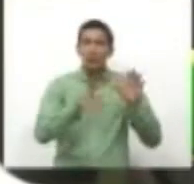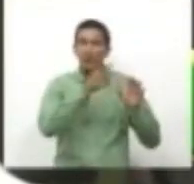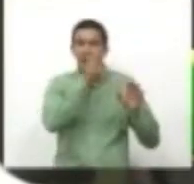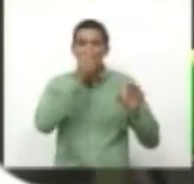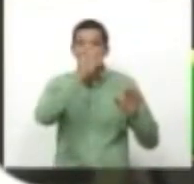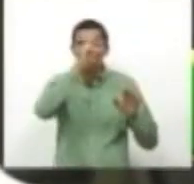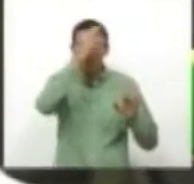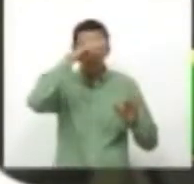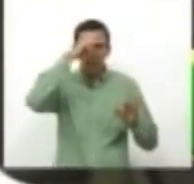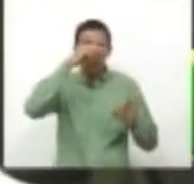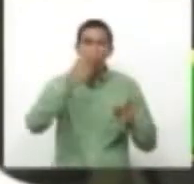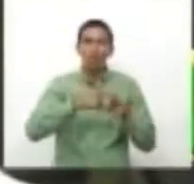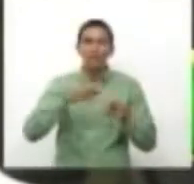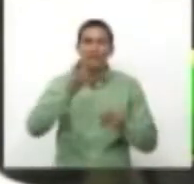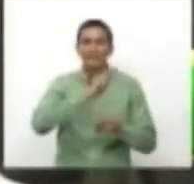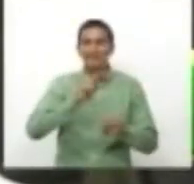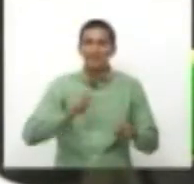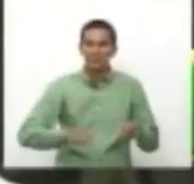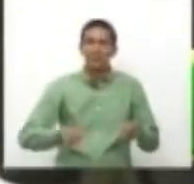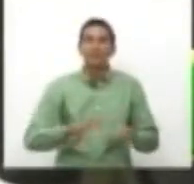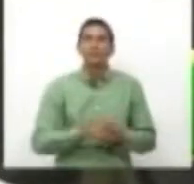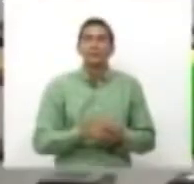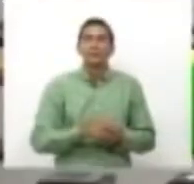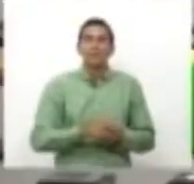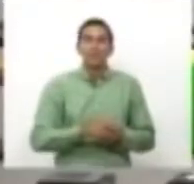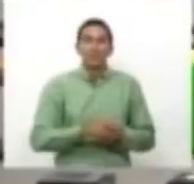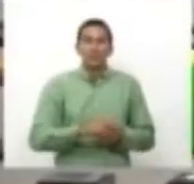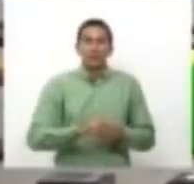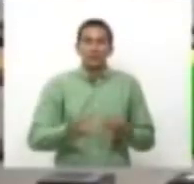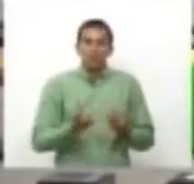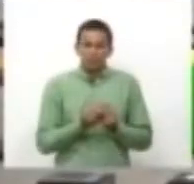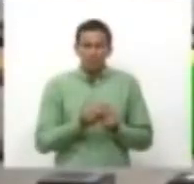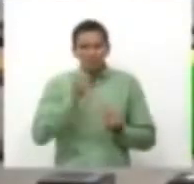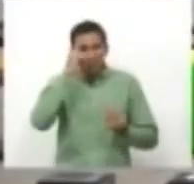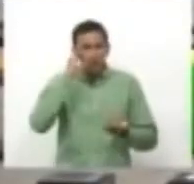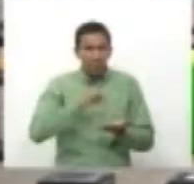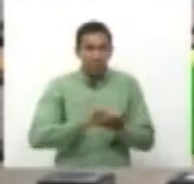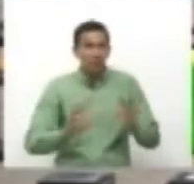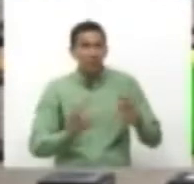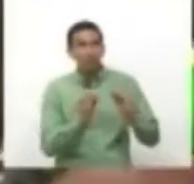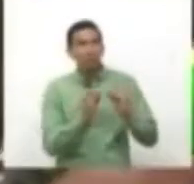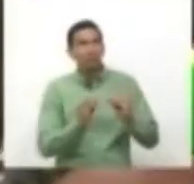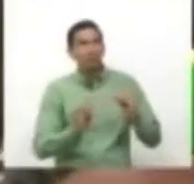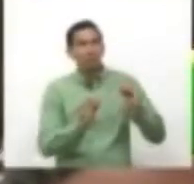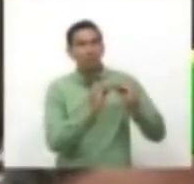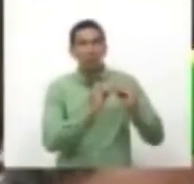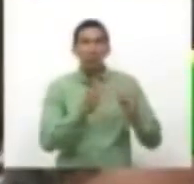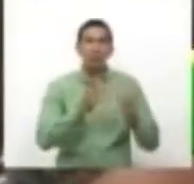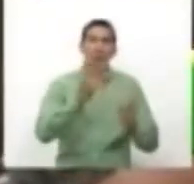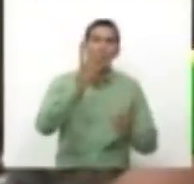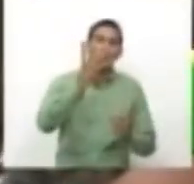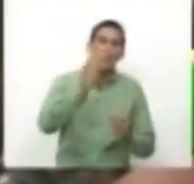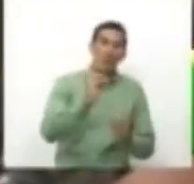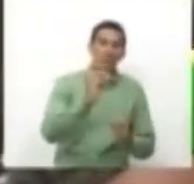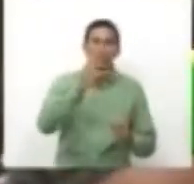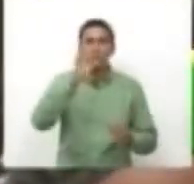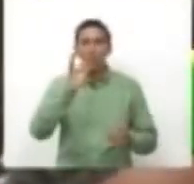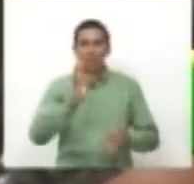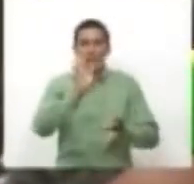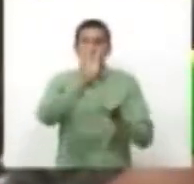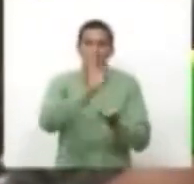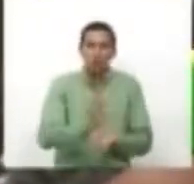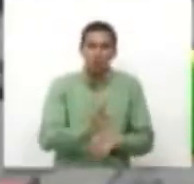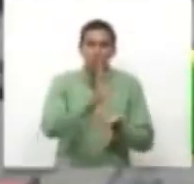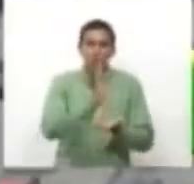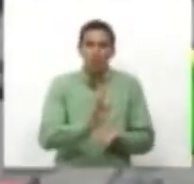prevé que muy seguramente habían participado en la exportación de entre 40 a 50 toneladas de droga tanto a Europa